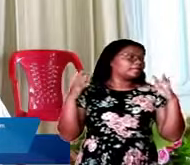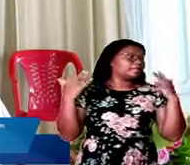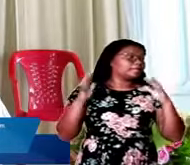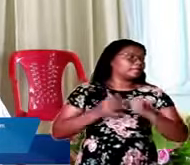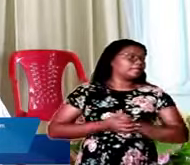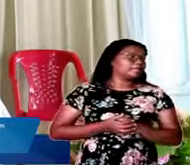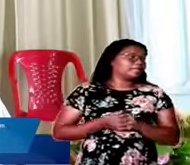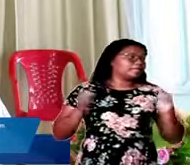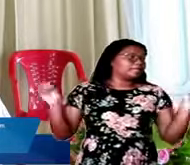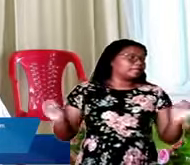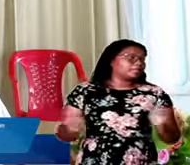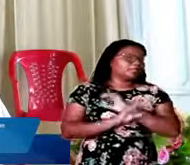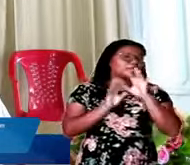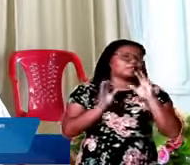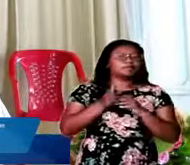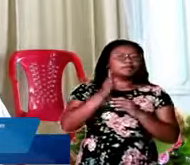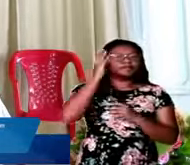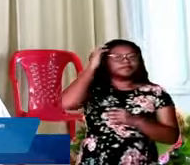¡Gloria a Dios!